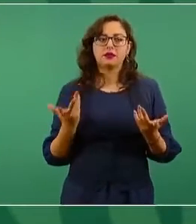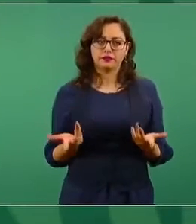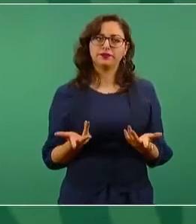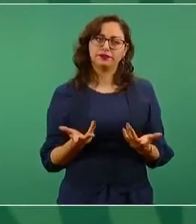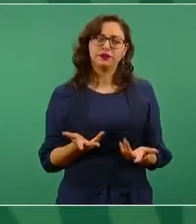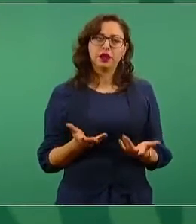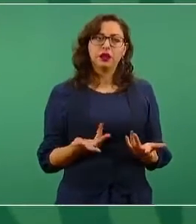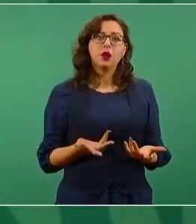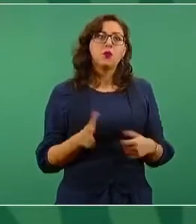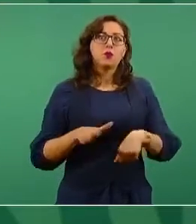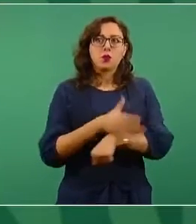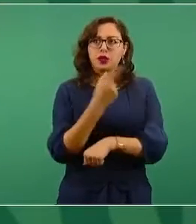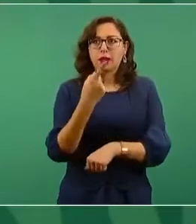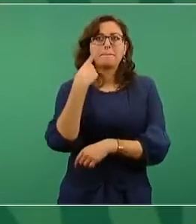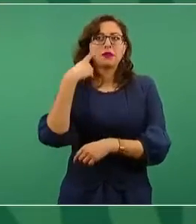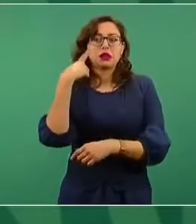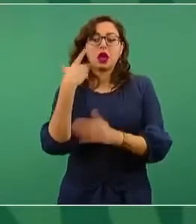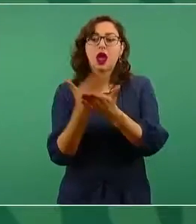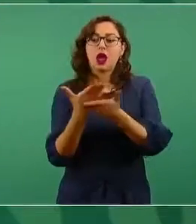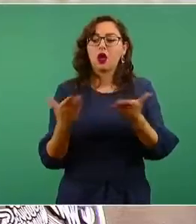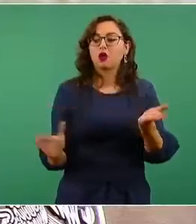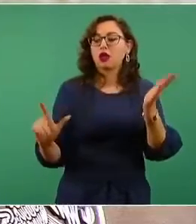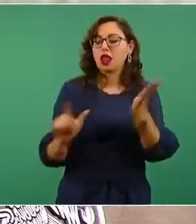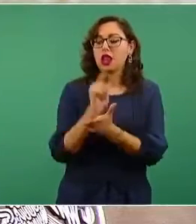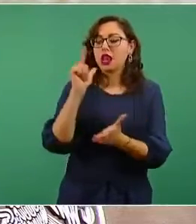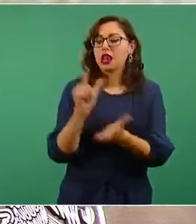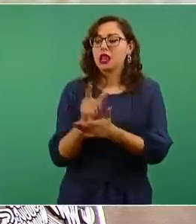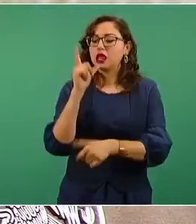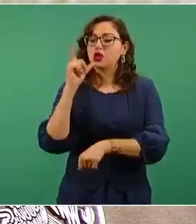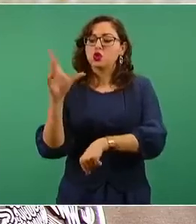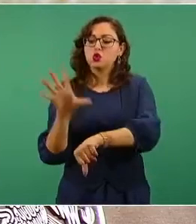aprovechados, los que abusaban